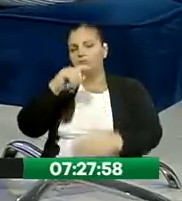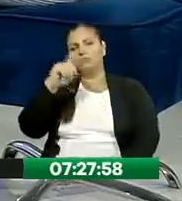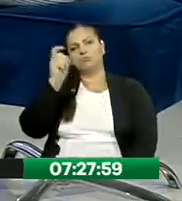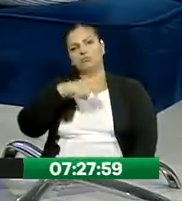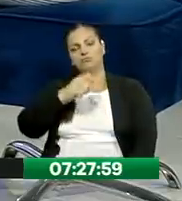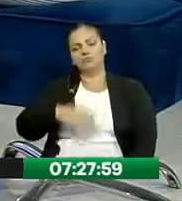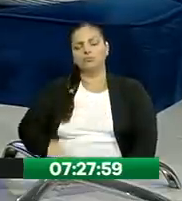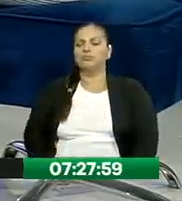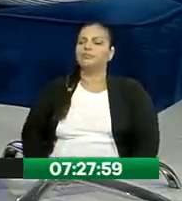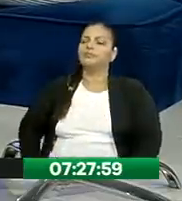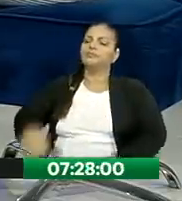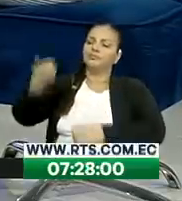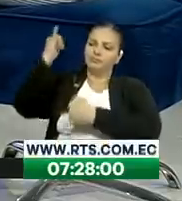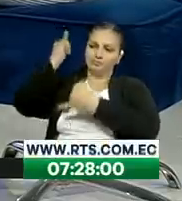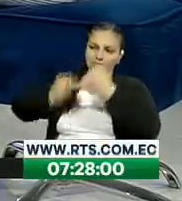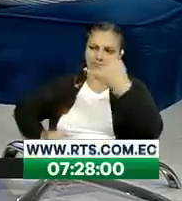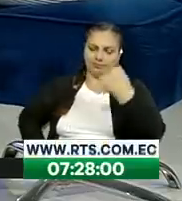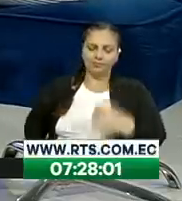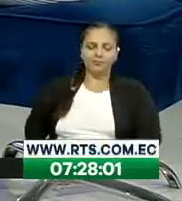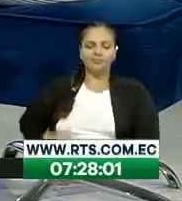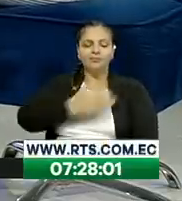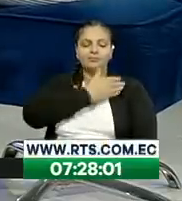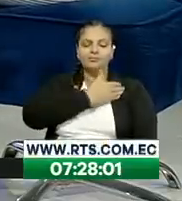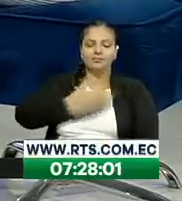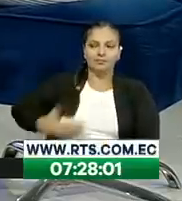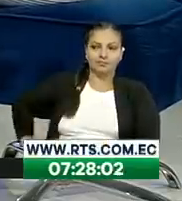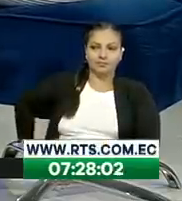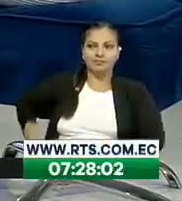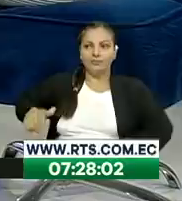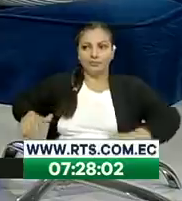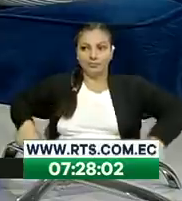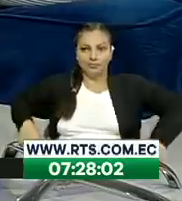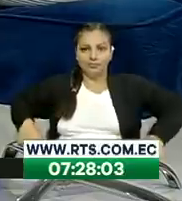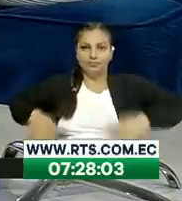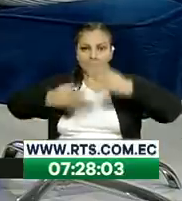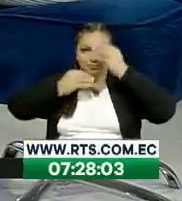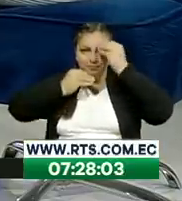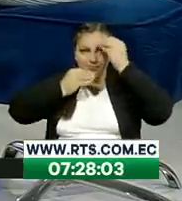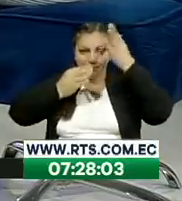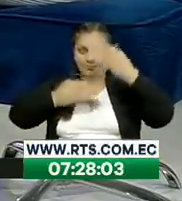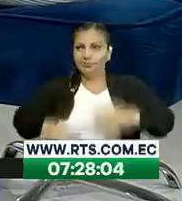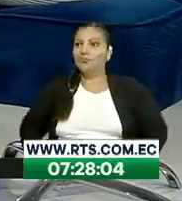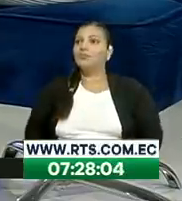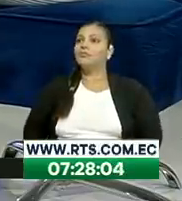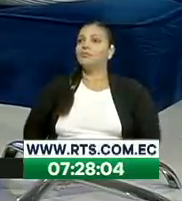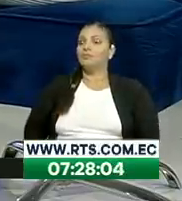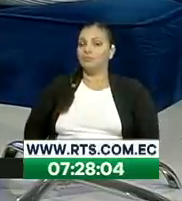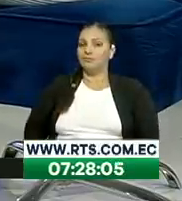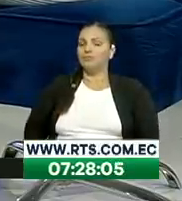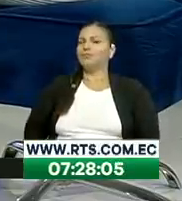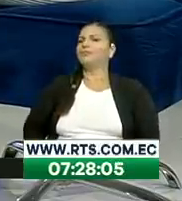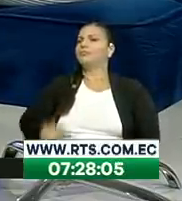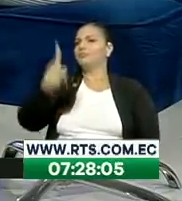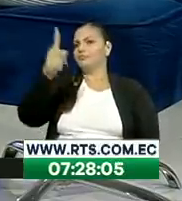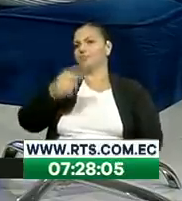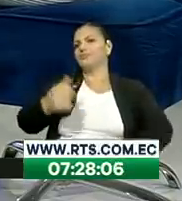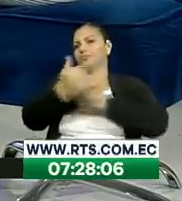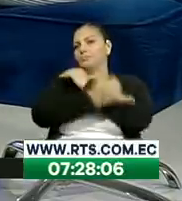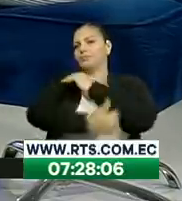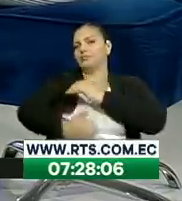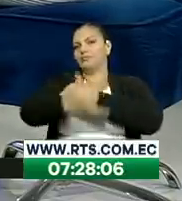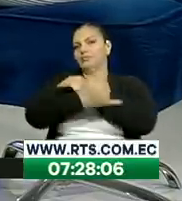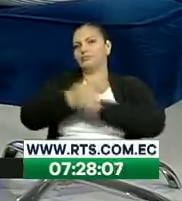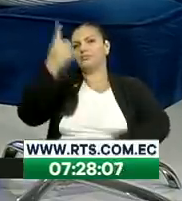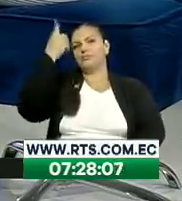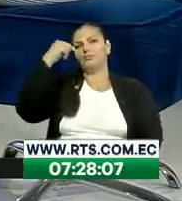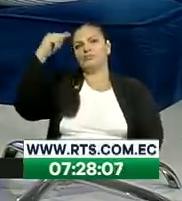República hizo declaraciones importantes. Si el gobierno británico garantiza la vida del señor Assange, lo que más le conviene a él